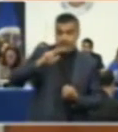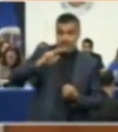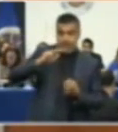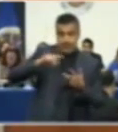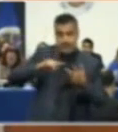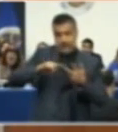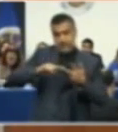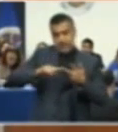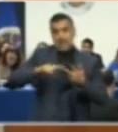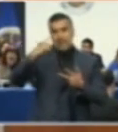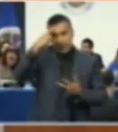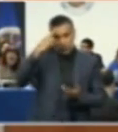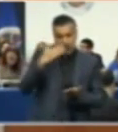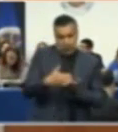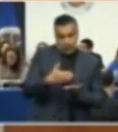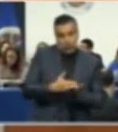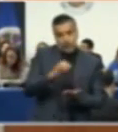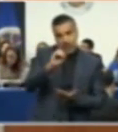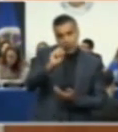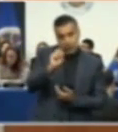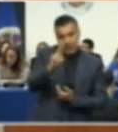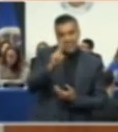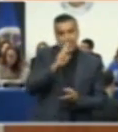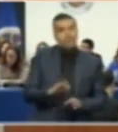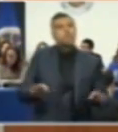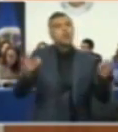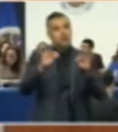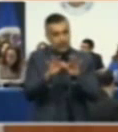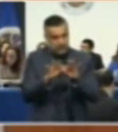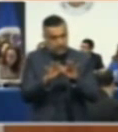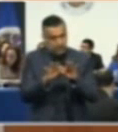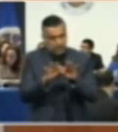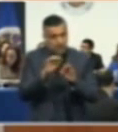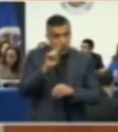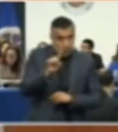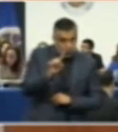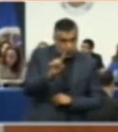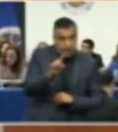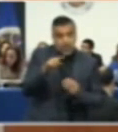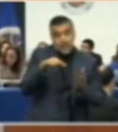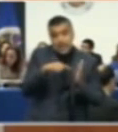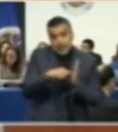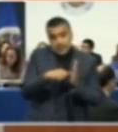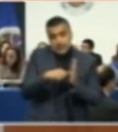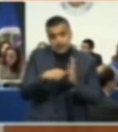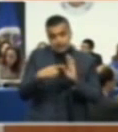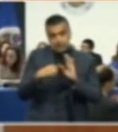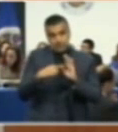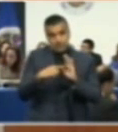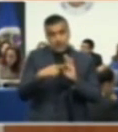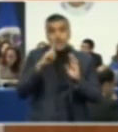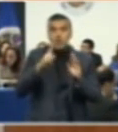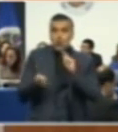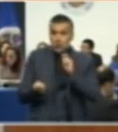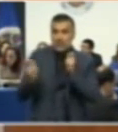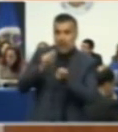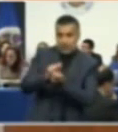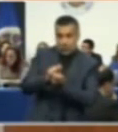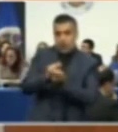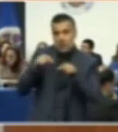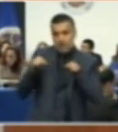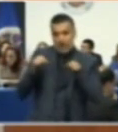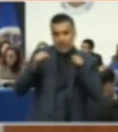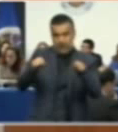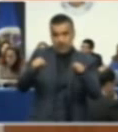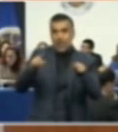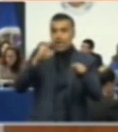lugar, creo que la Convención de Naciones Unidas es importante porque marca lo que se llama un cambio de paradigma